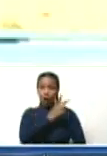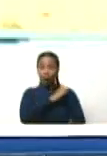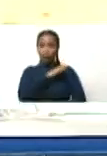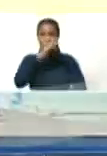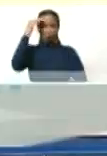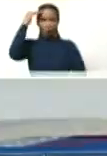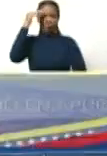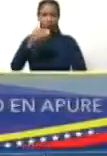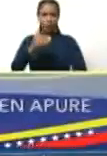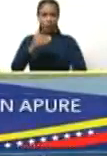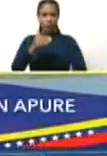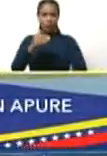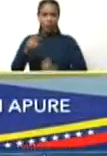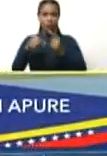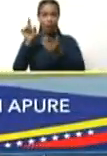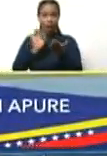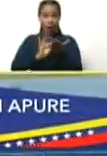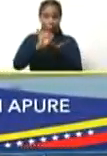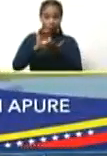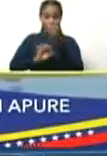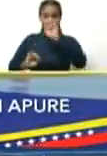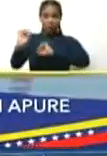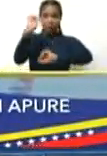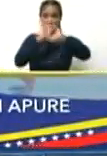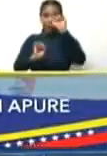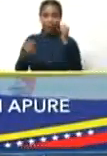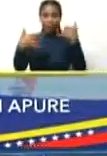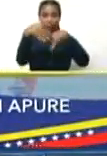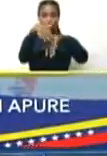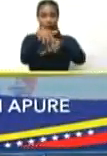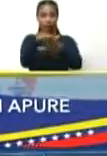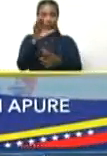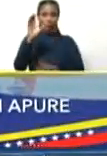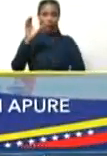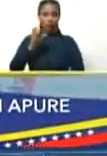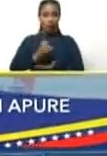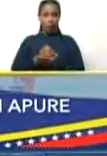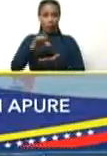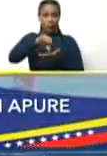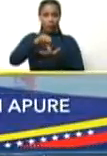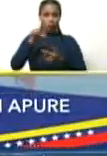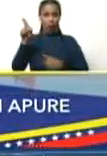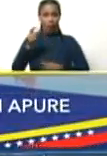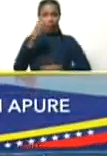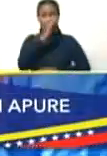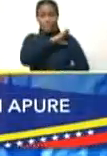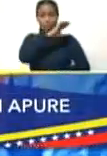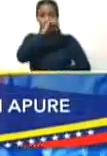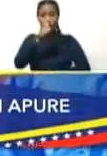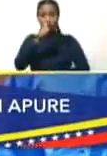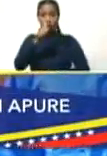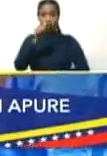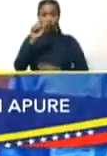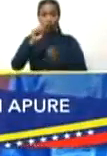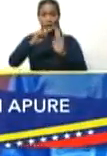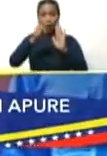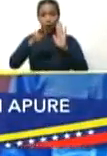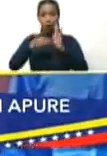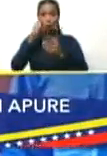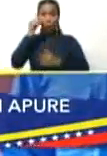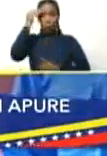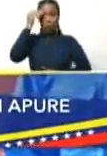de la Región Estrategia de Defensa Integral Capital, el mayor general Marco Tabata.